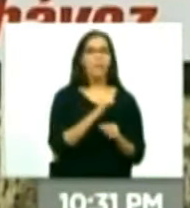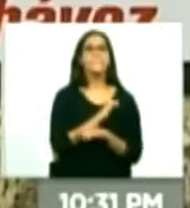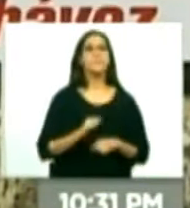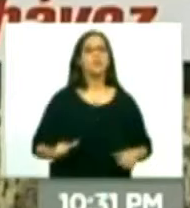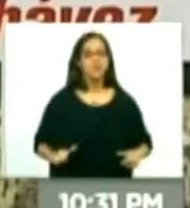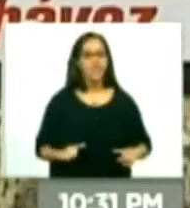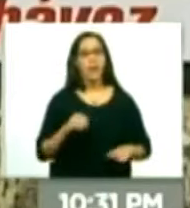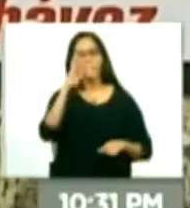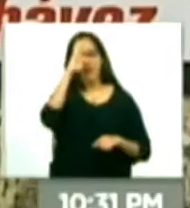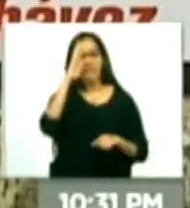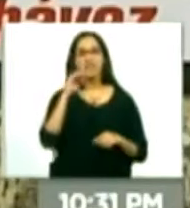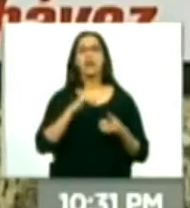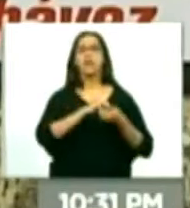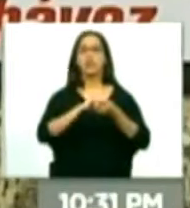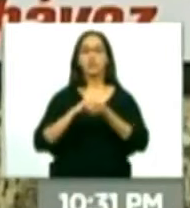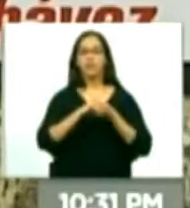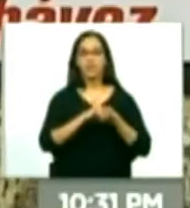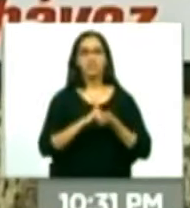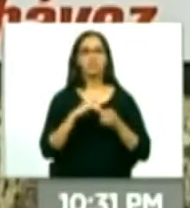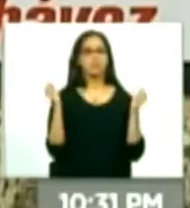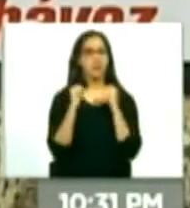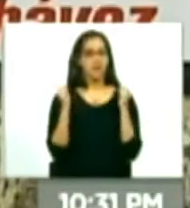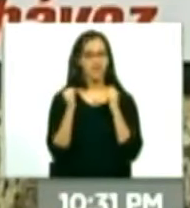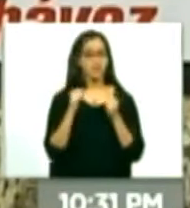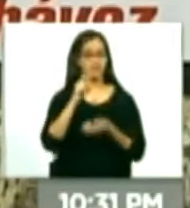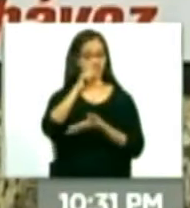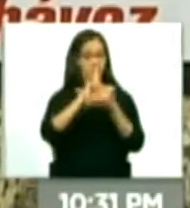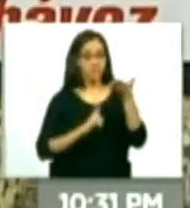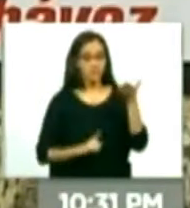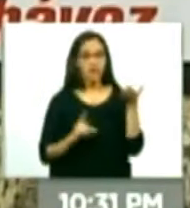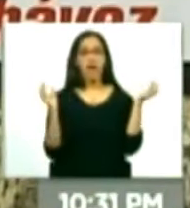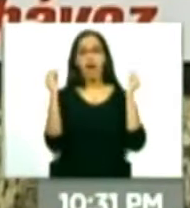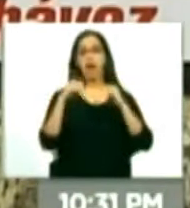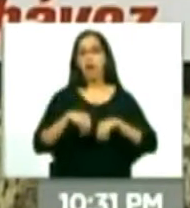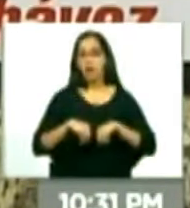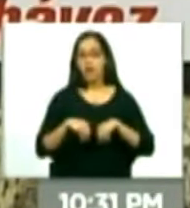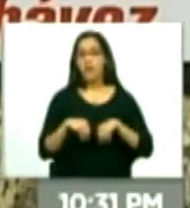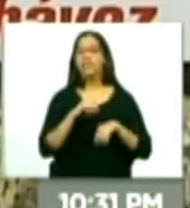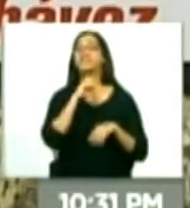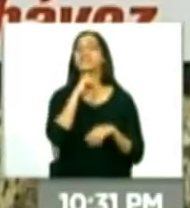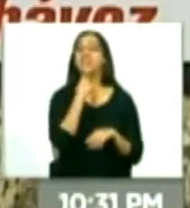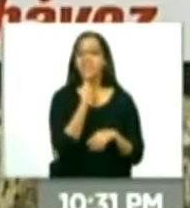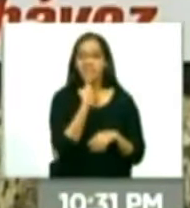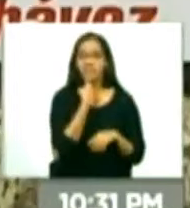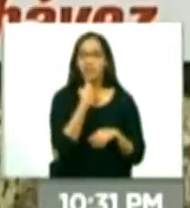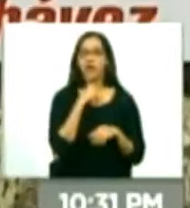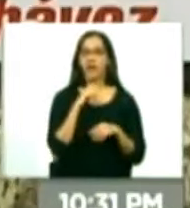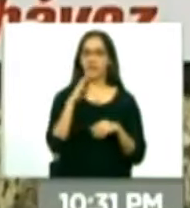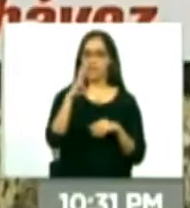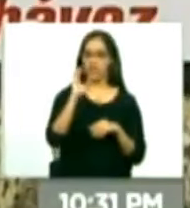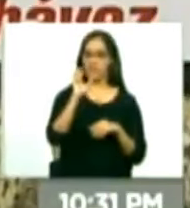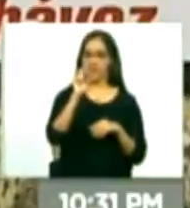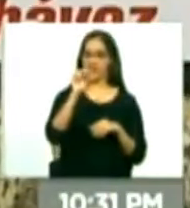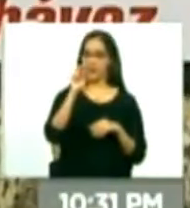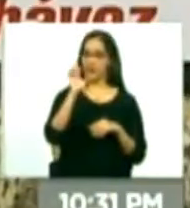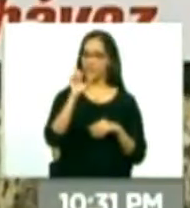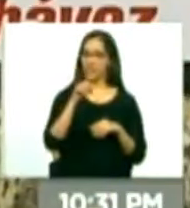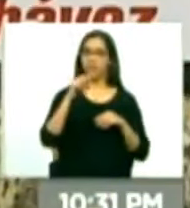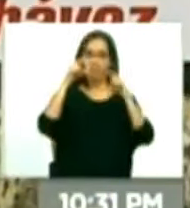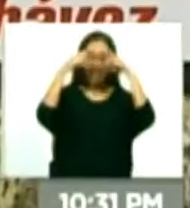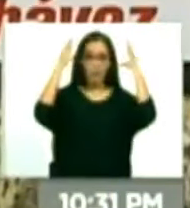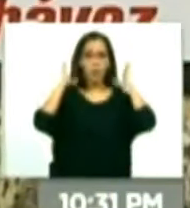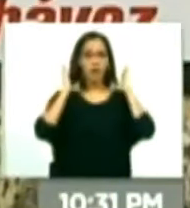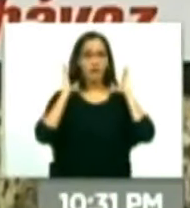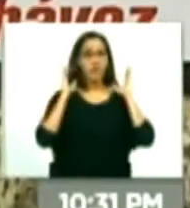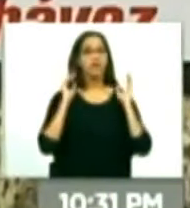Mérida preparando las listas de los candidatos acordados en el pacto secreto entre Bernabé Gutiérrez y Ramos Alú. Yo se los vengo